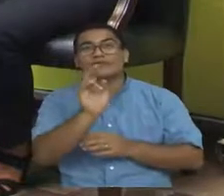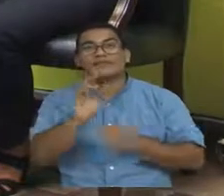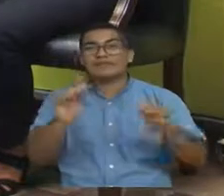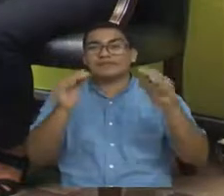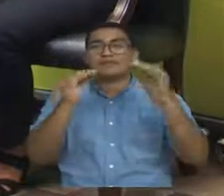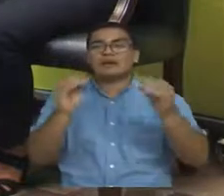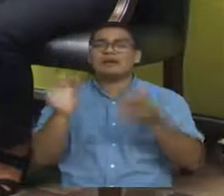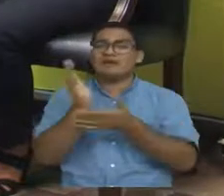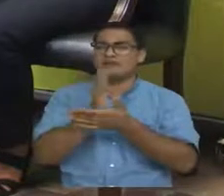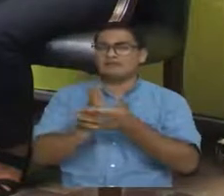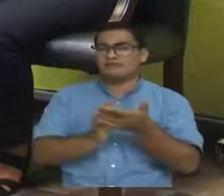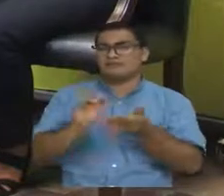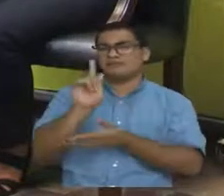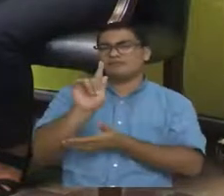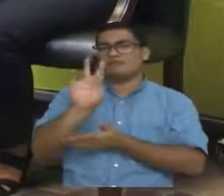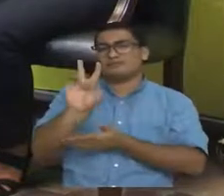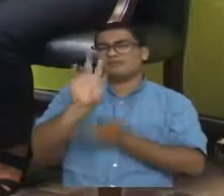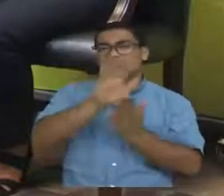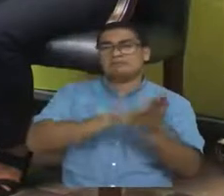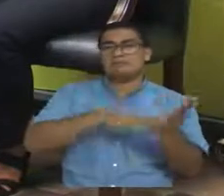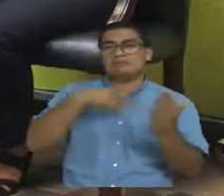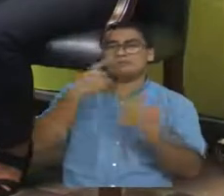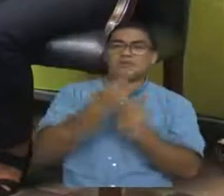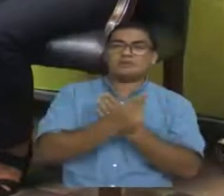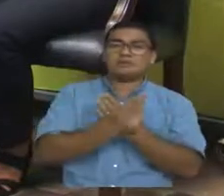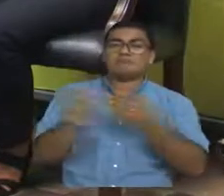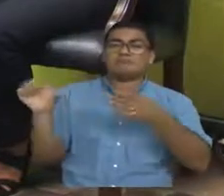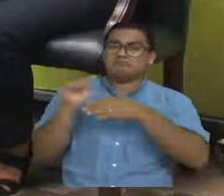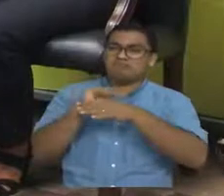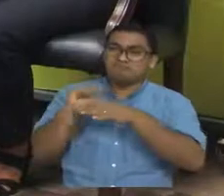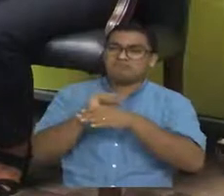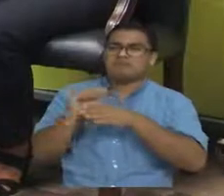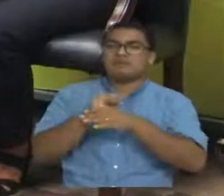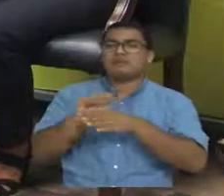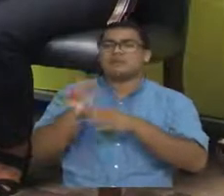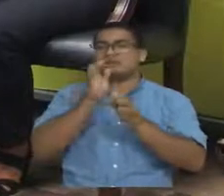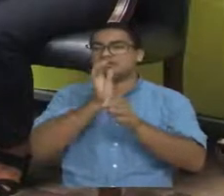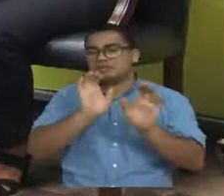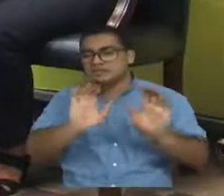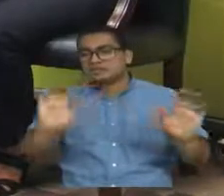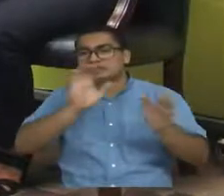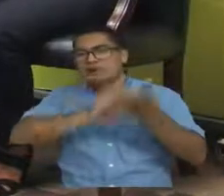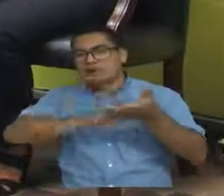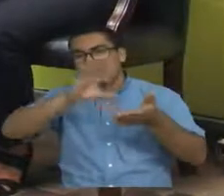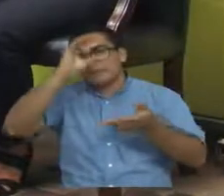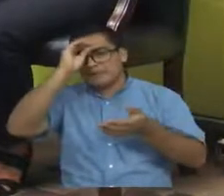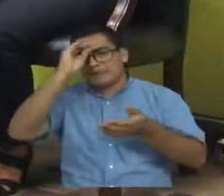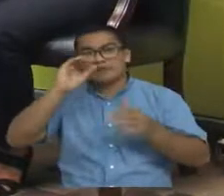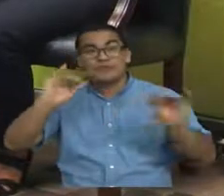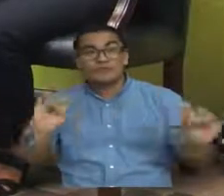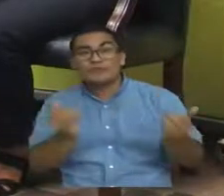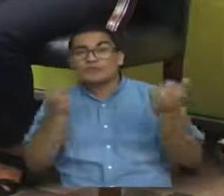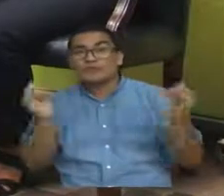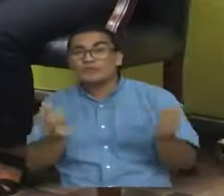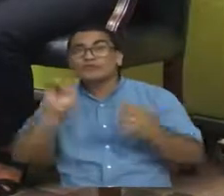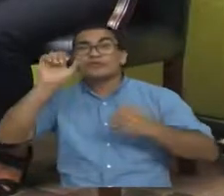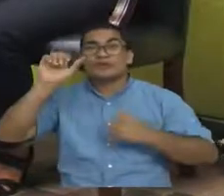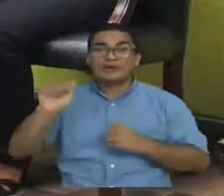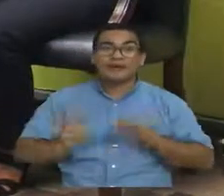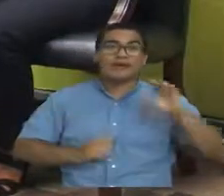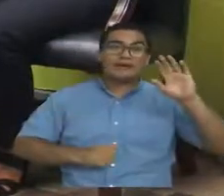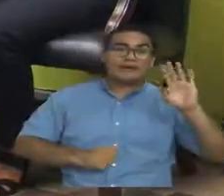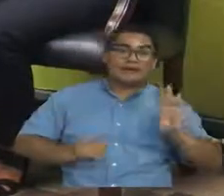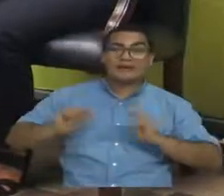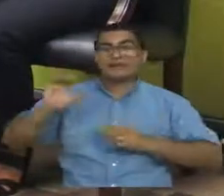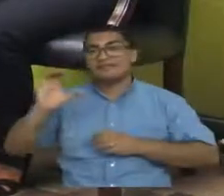televisión que pasa un programa didáctico es decir que el niño se aprende jugando canales de televisión